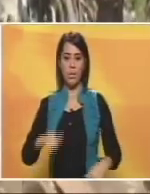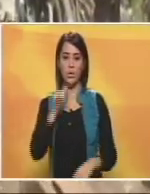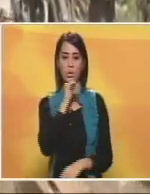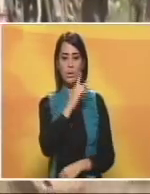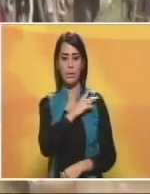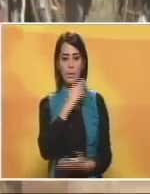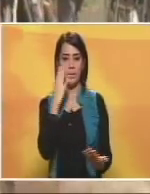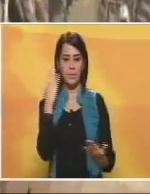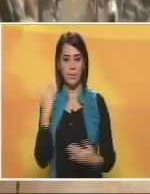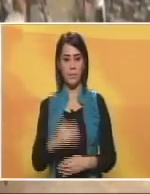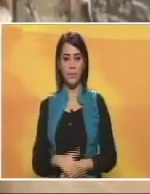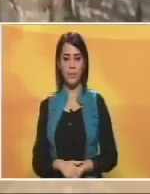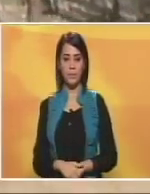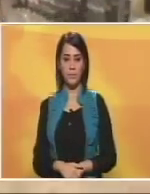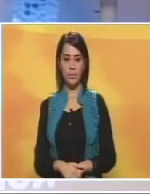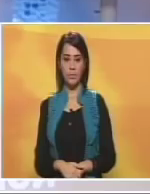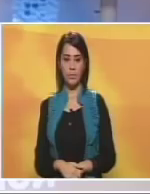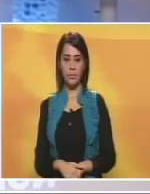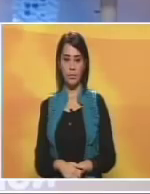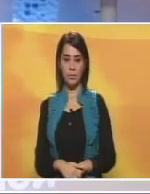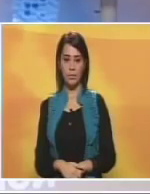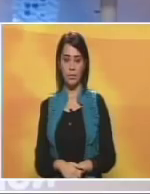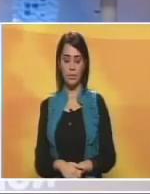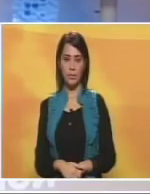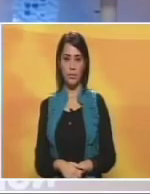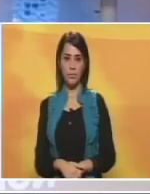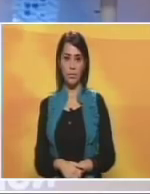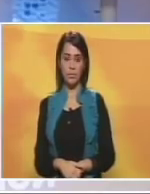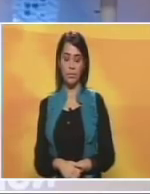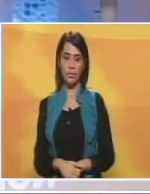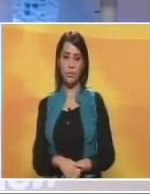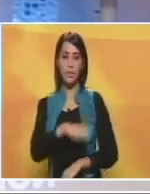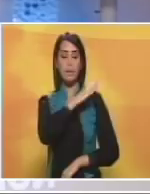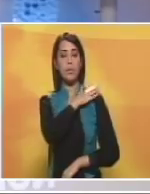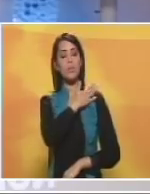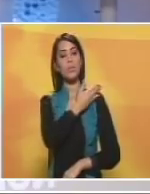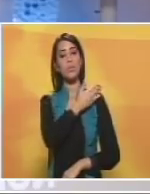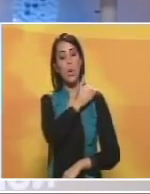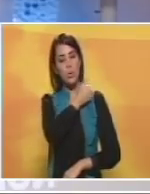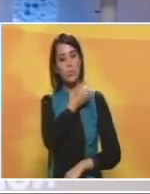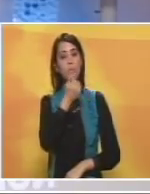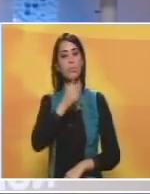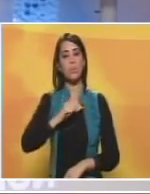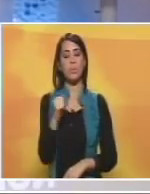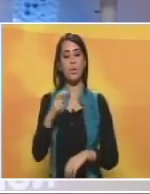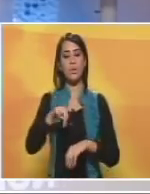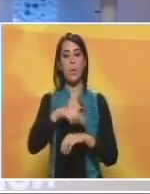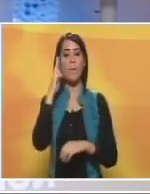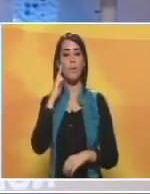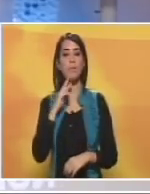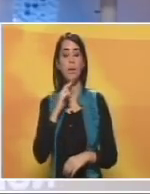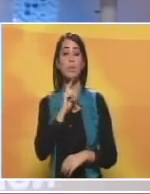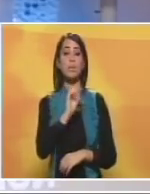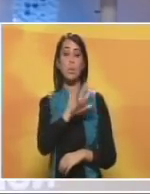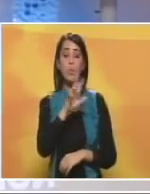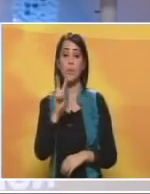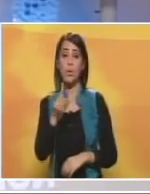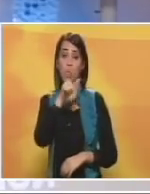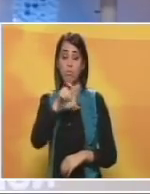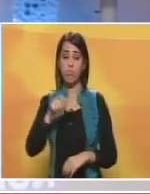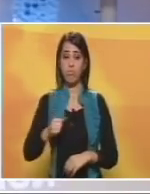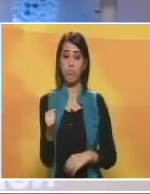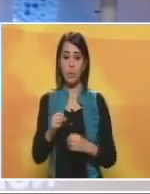Sereno, Noticiero Venevisión. El director de la Policía Nacional Bolivariana aseguró que 52 funcionarios de este cuerpo